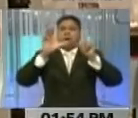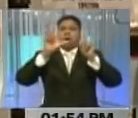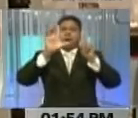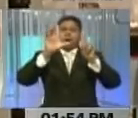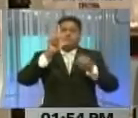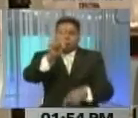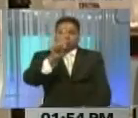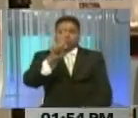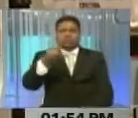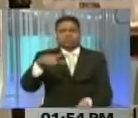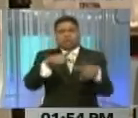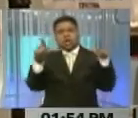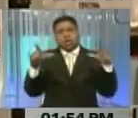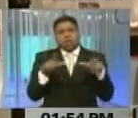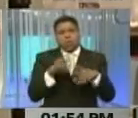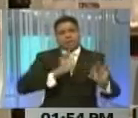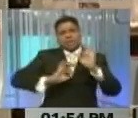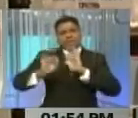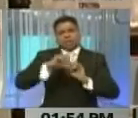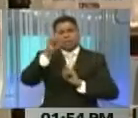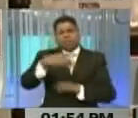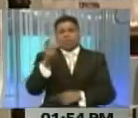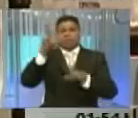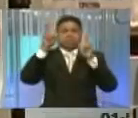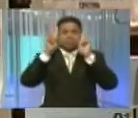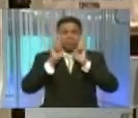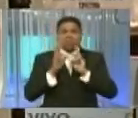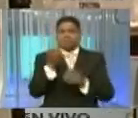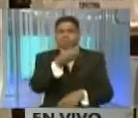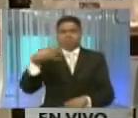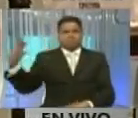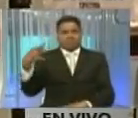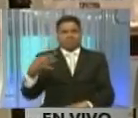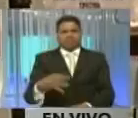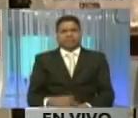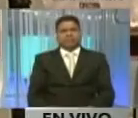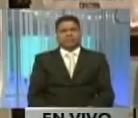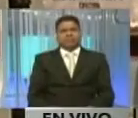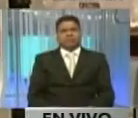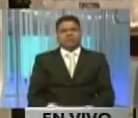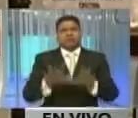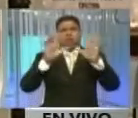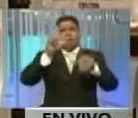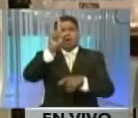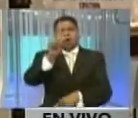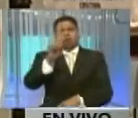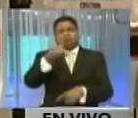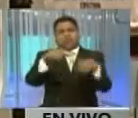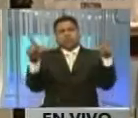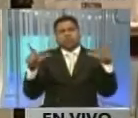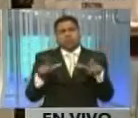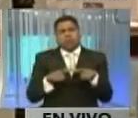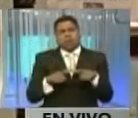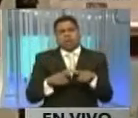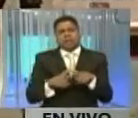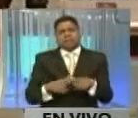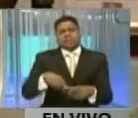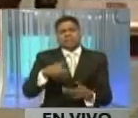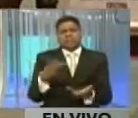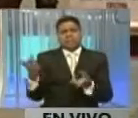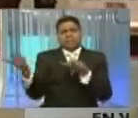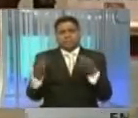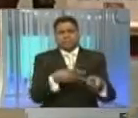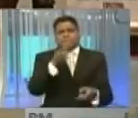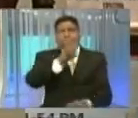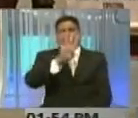también acondicionadas o que están en proceso de acondicionamiento, 11 salas que van a recibir 24